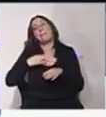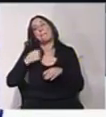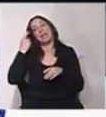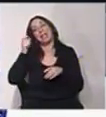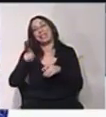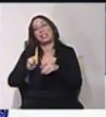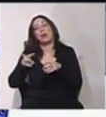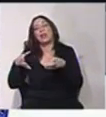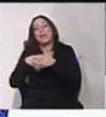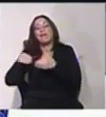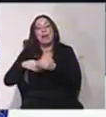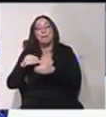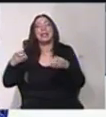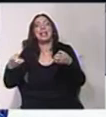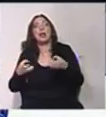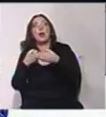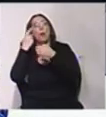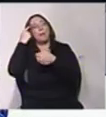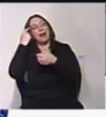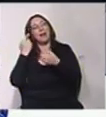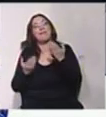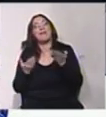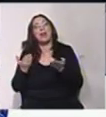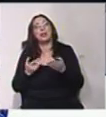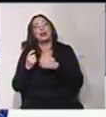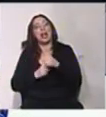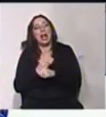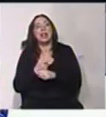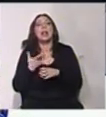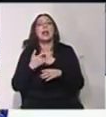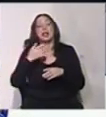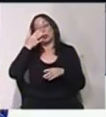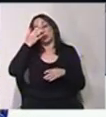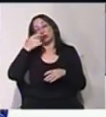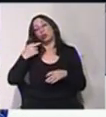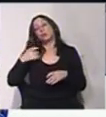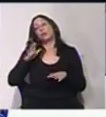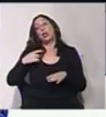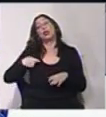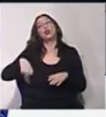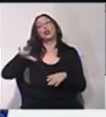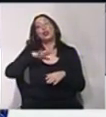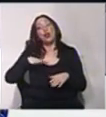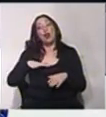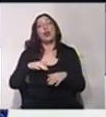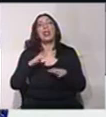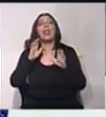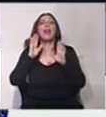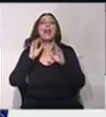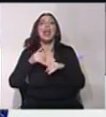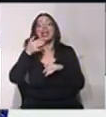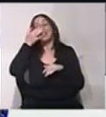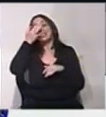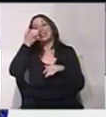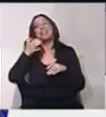parece que la sociología o las ciencias sociales tienen que salir un poco de lo